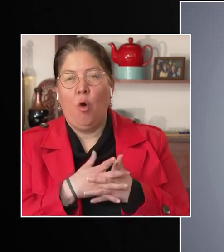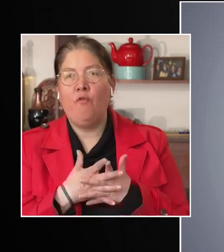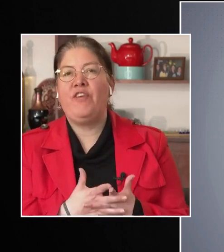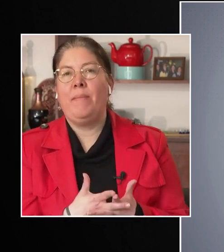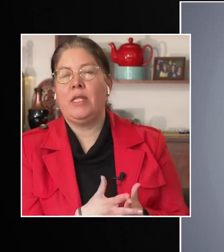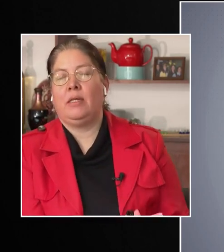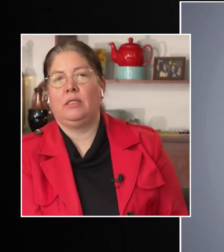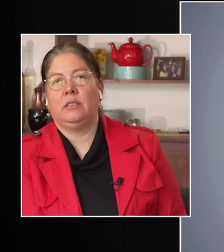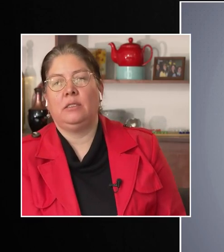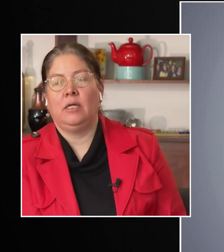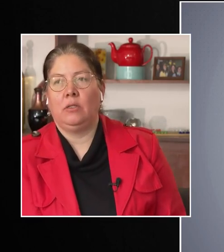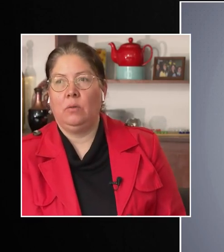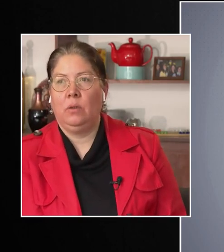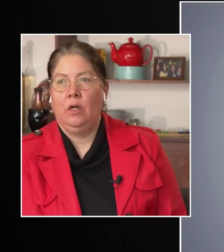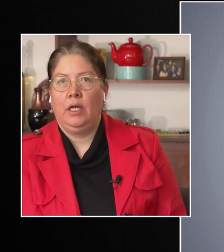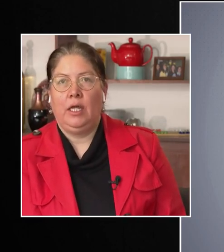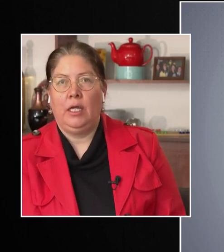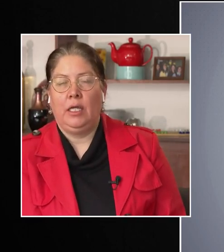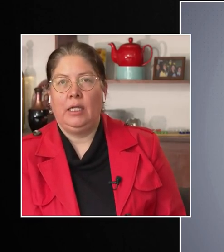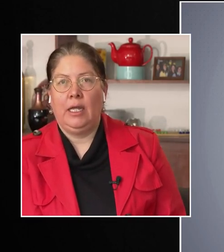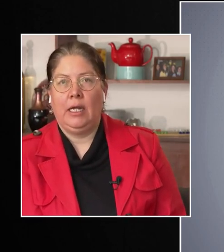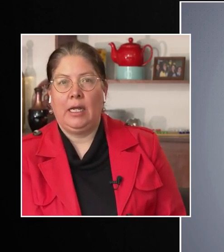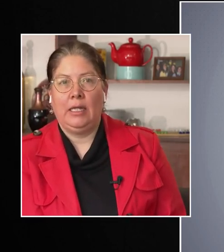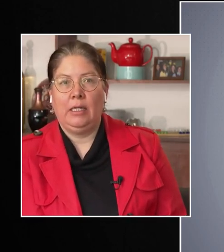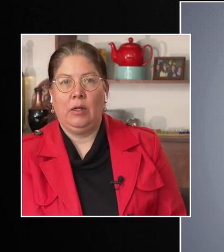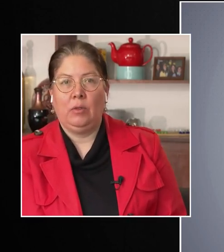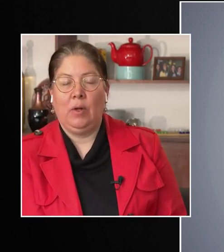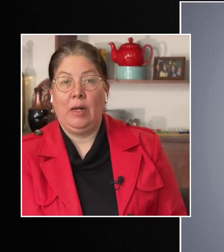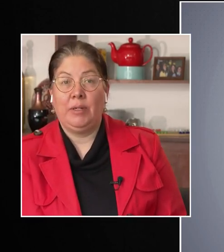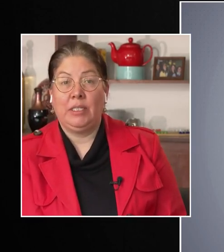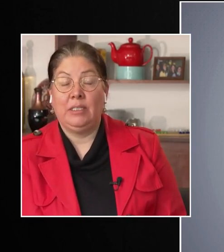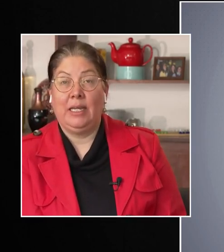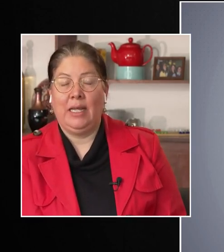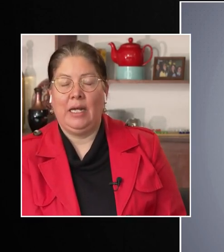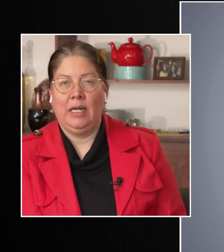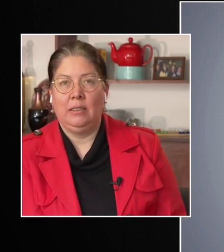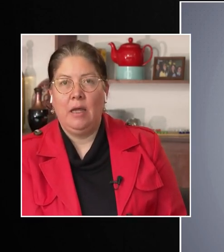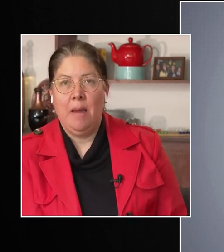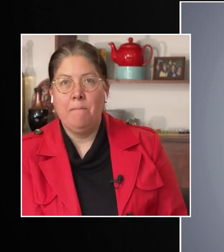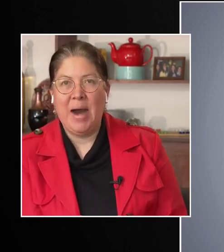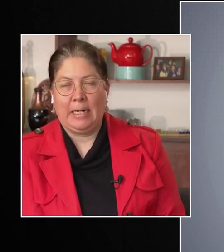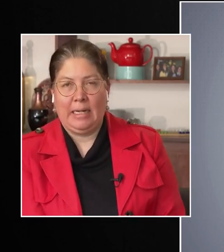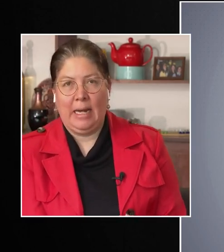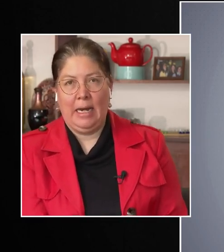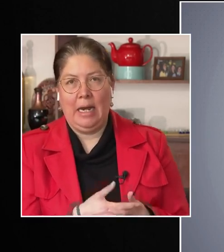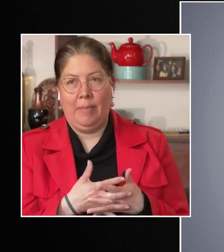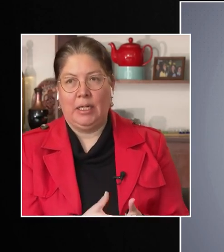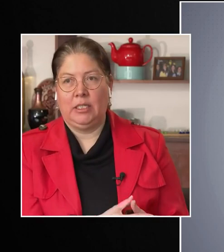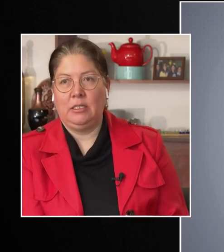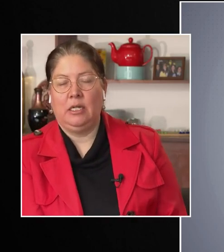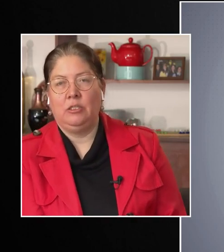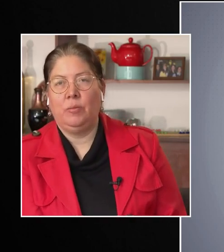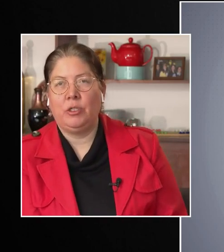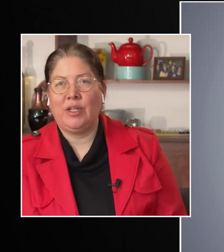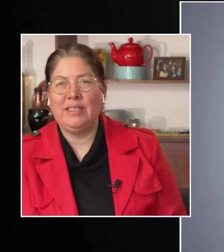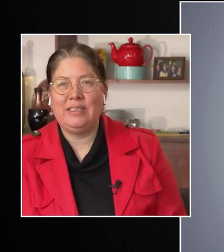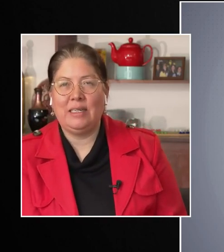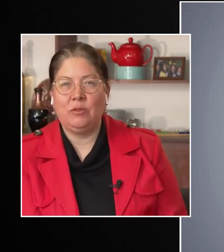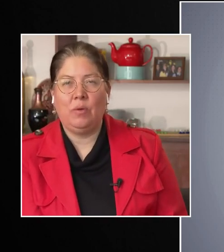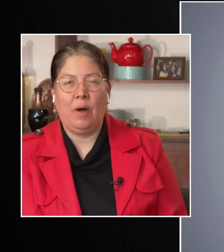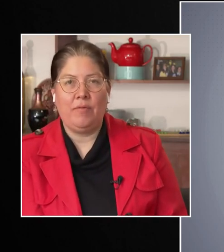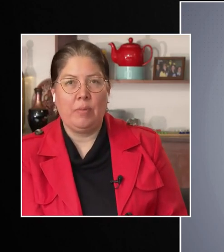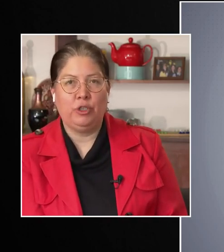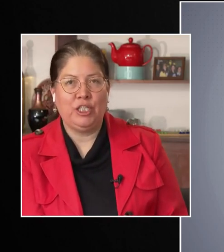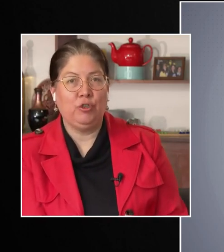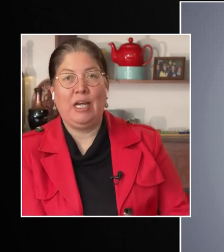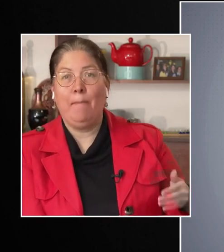1989, obviamente el asesinato del candidato a la presidencia de Galán marca la marcha del silencio, pero es que antes de